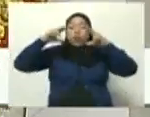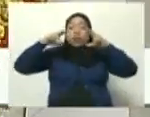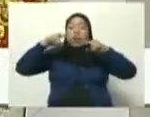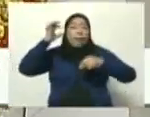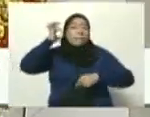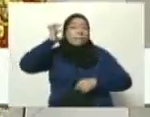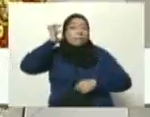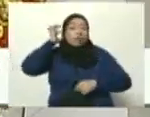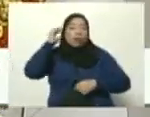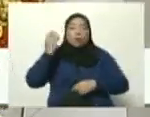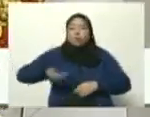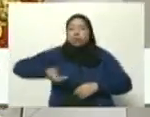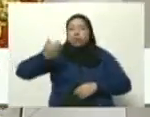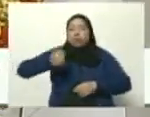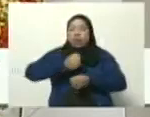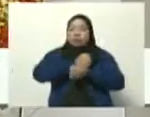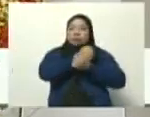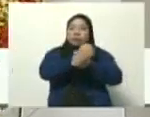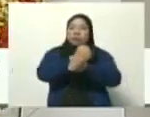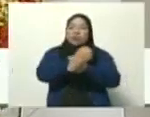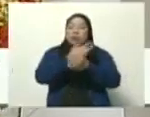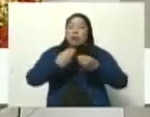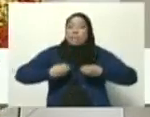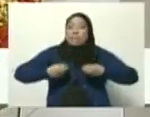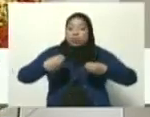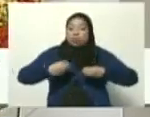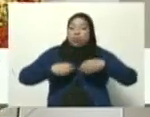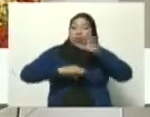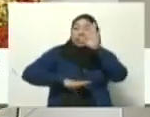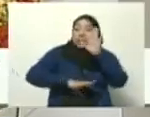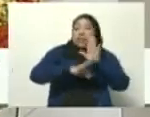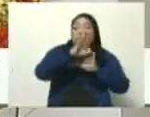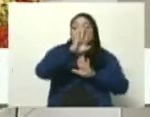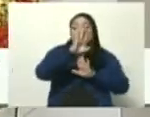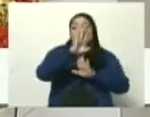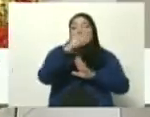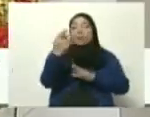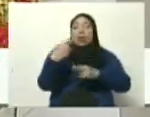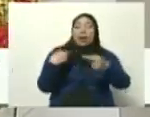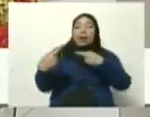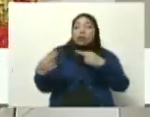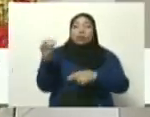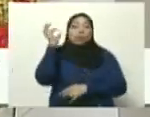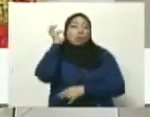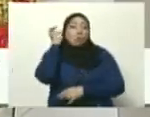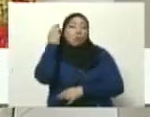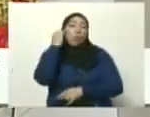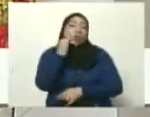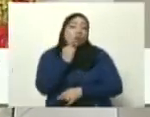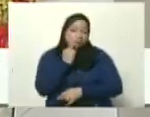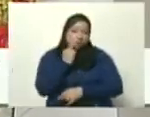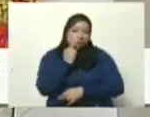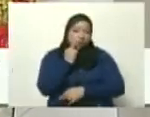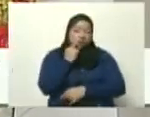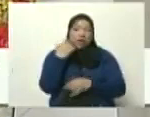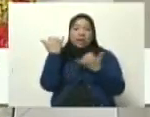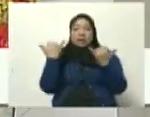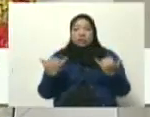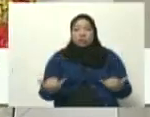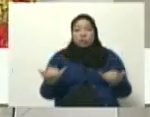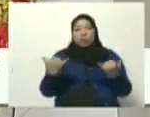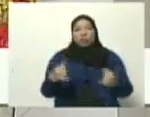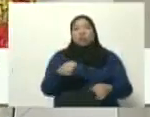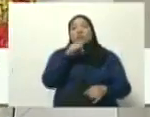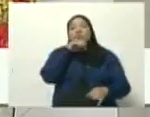Manuela, al contexto en el que ella se desarrolla, la relación con Bolívar, pero sobre todo la vigencia actual de